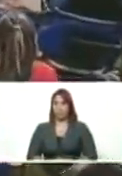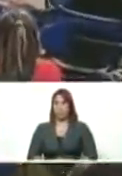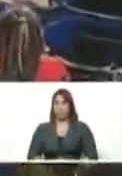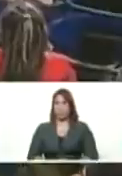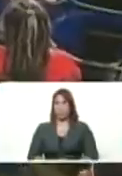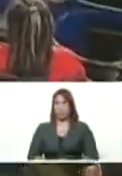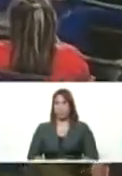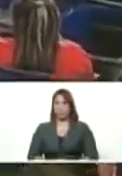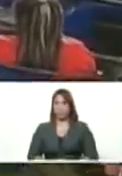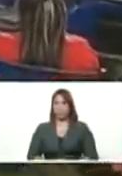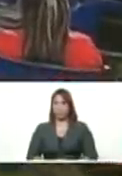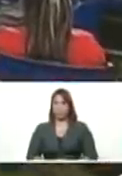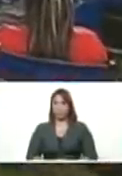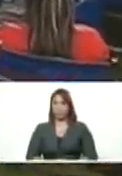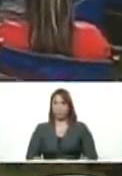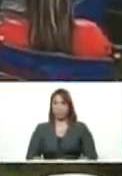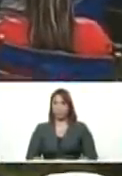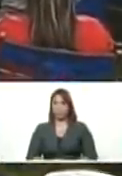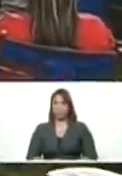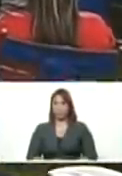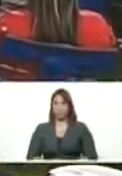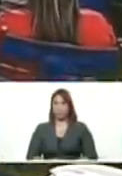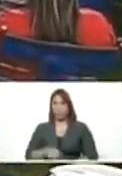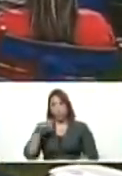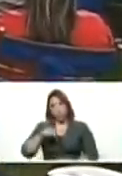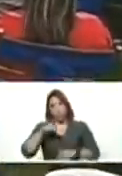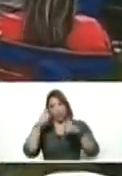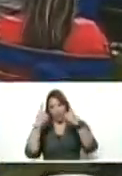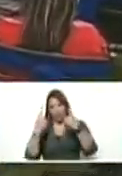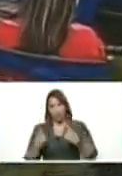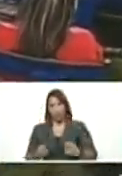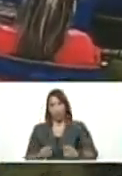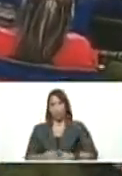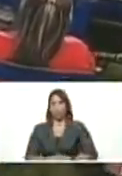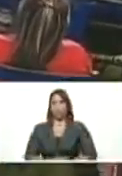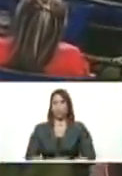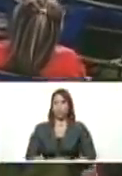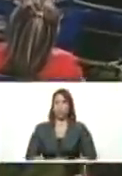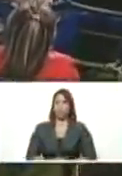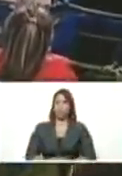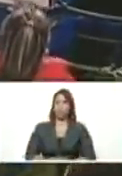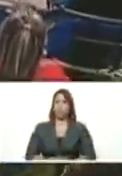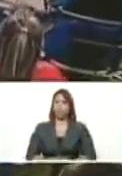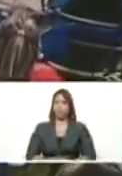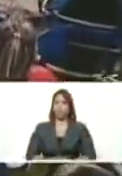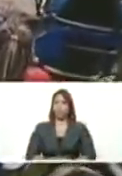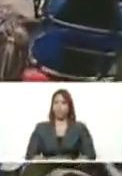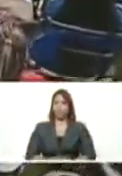probó? Hoy me hicieron las pruebas, presidente. Ah, ok, te hicieron las pruebas.